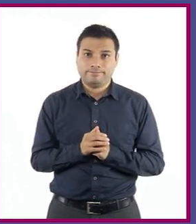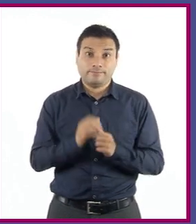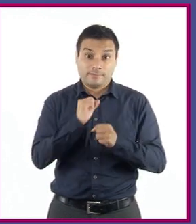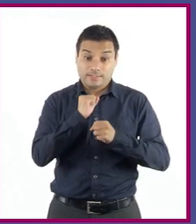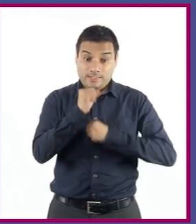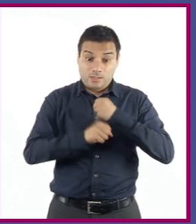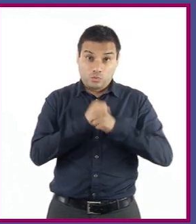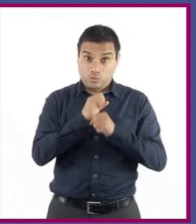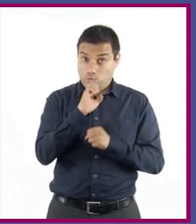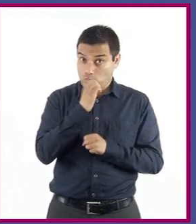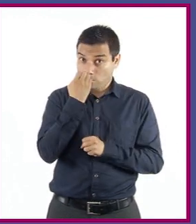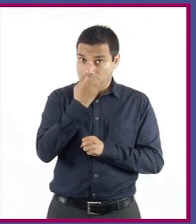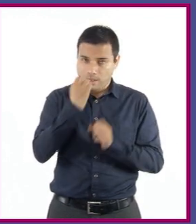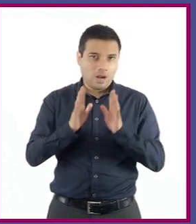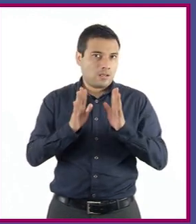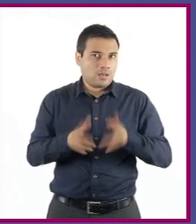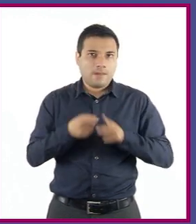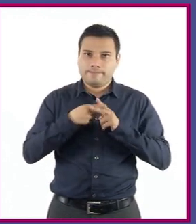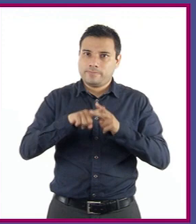escolar ya inició.